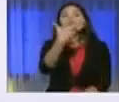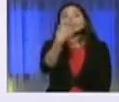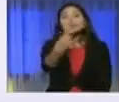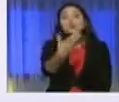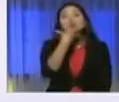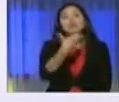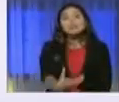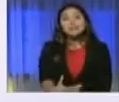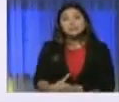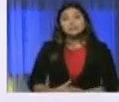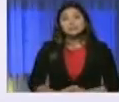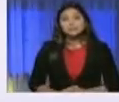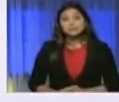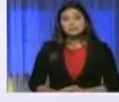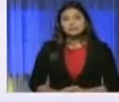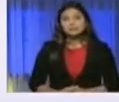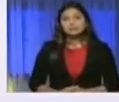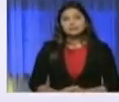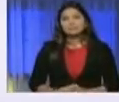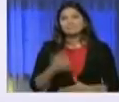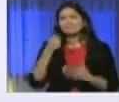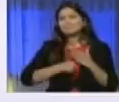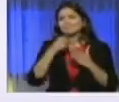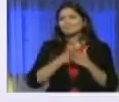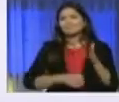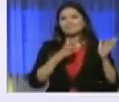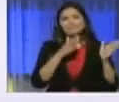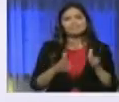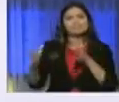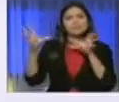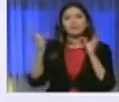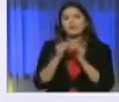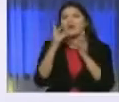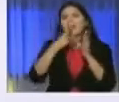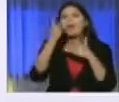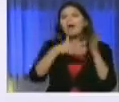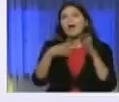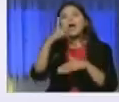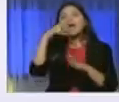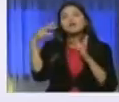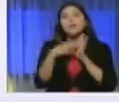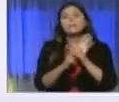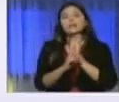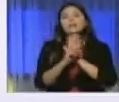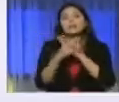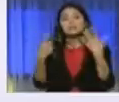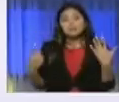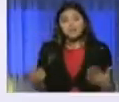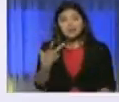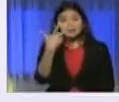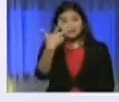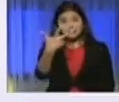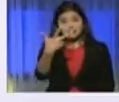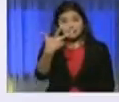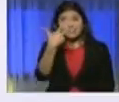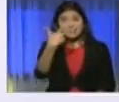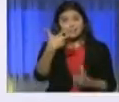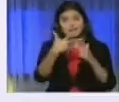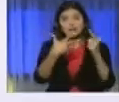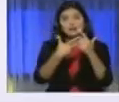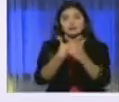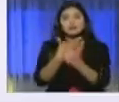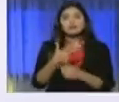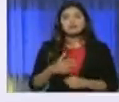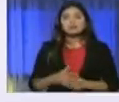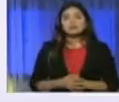diciembre, ofensiva de cierre del año 2016, y tres líneas